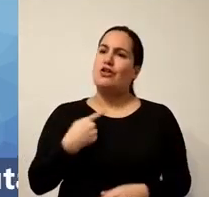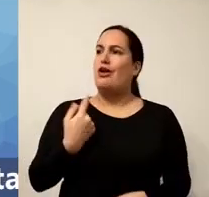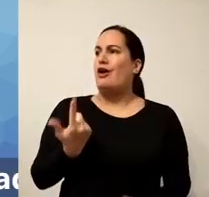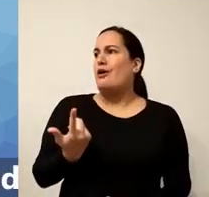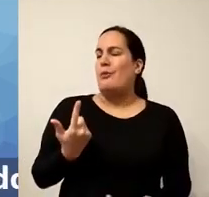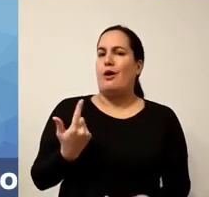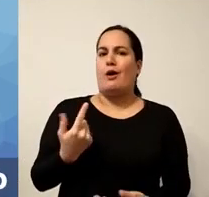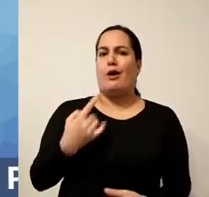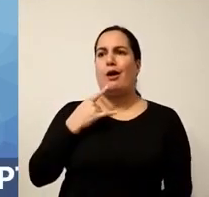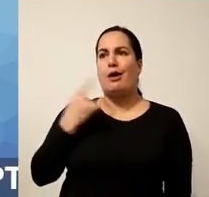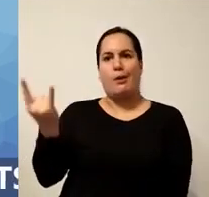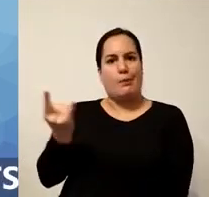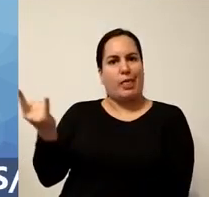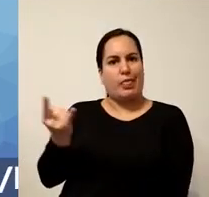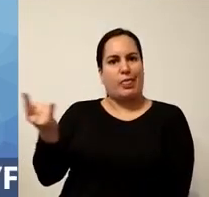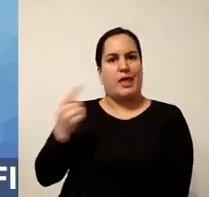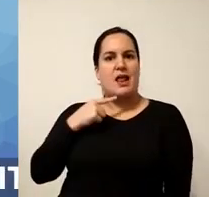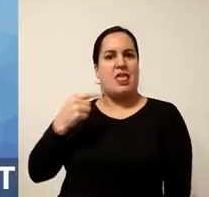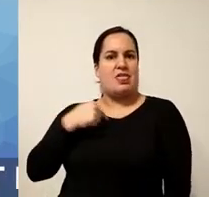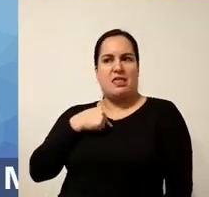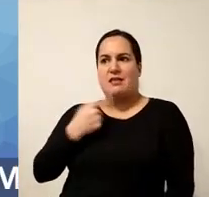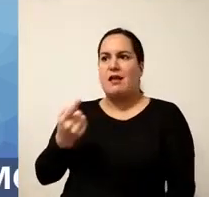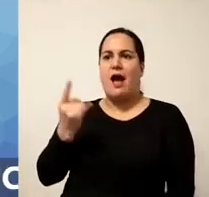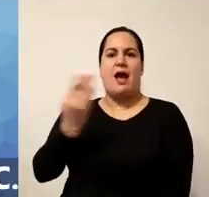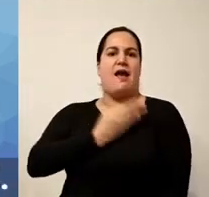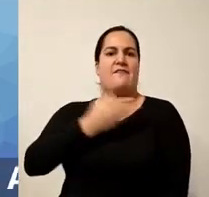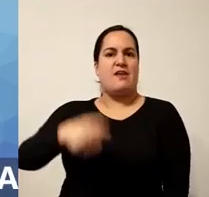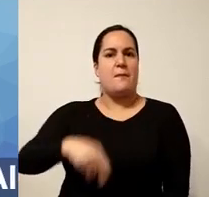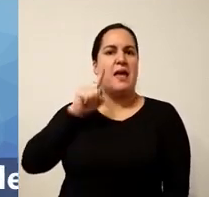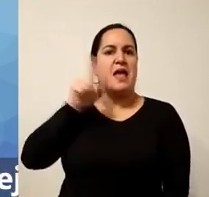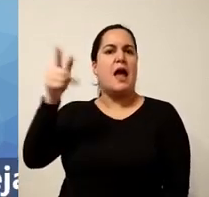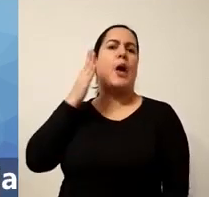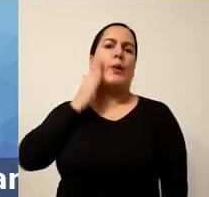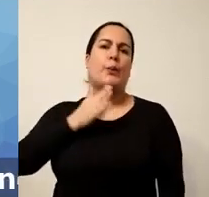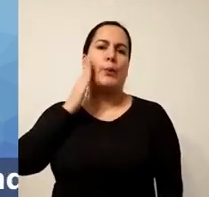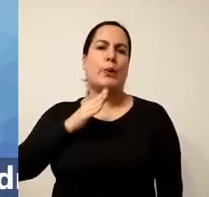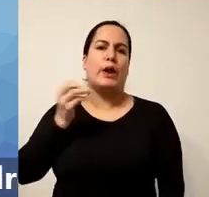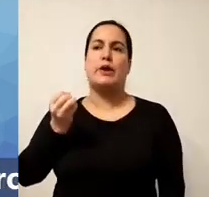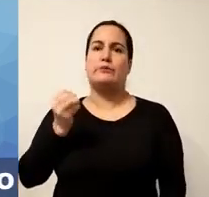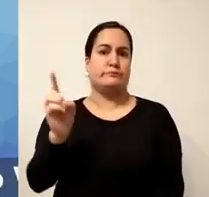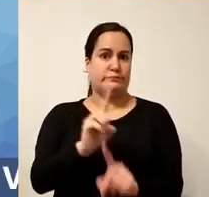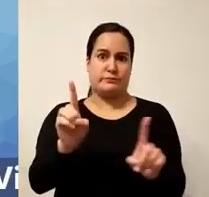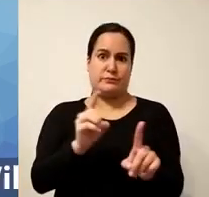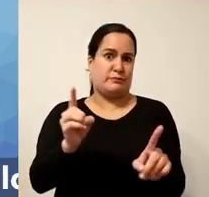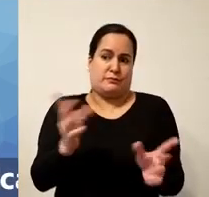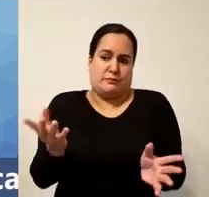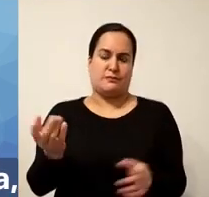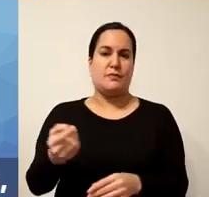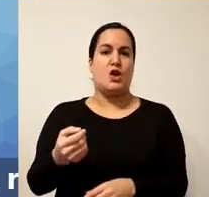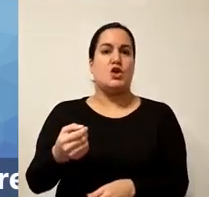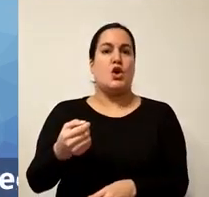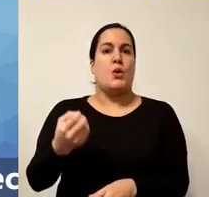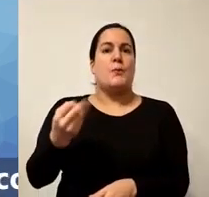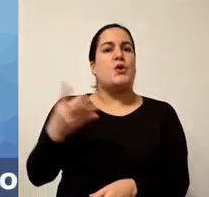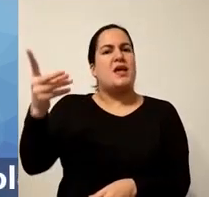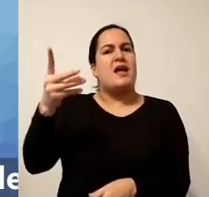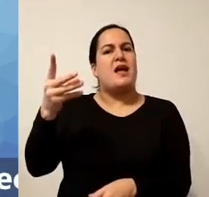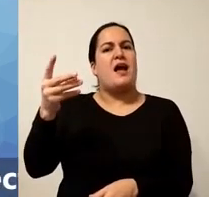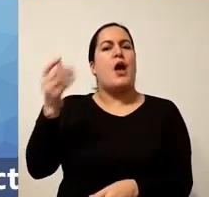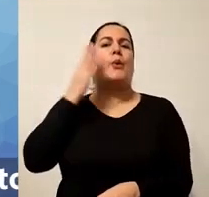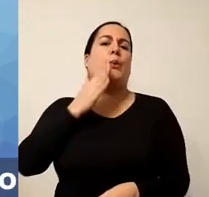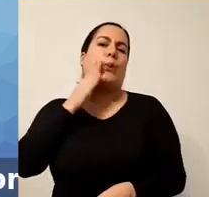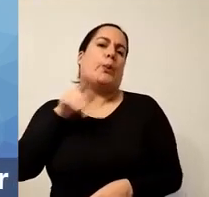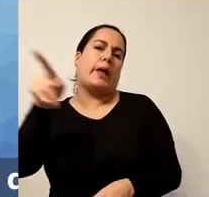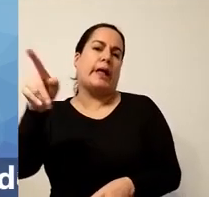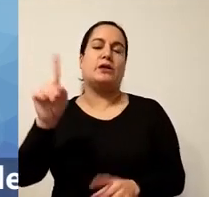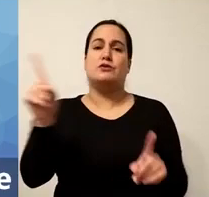plata del anses plata de jubilados de trabajadores el gobierno es eligió y como elige